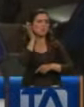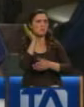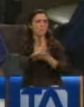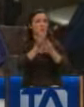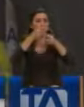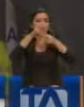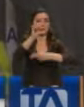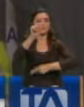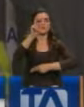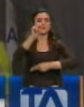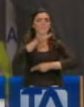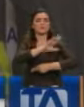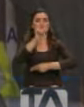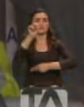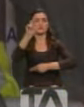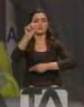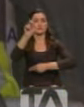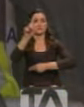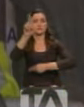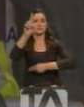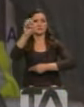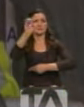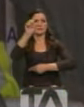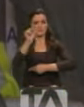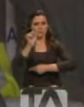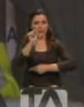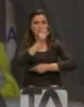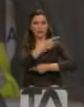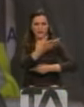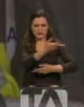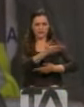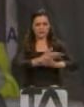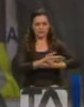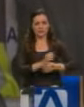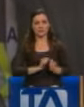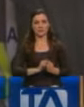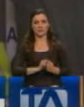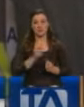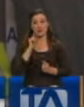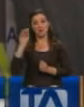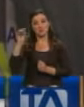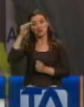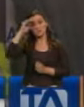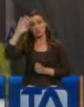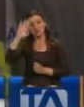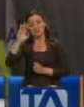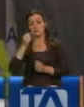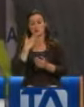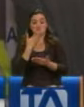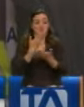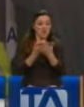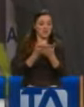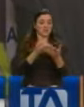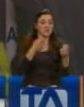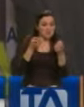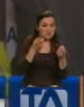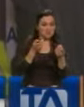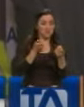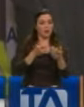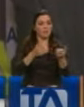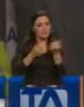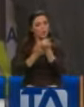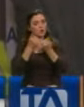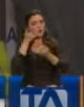San Andrés. Y gracias a las investigación de las unidades, esto sí es de decir el apoyo ciudadano,